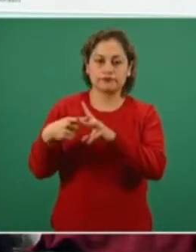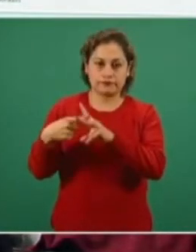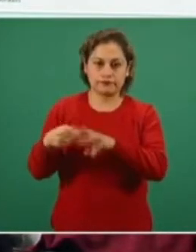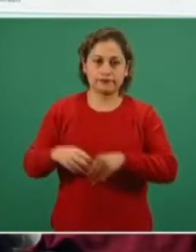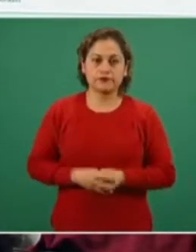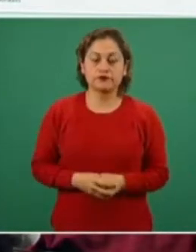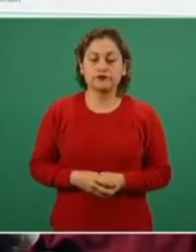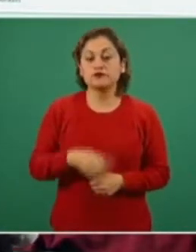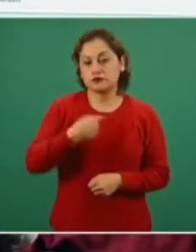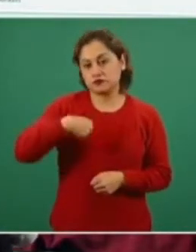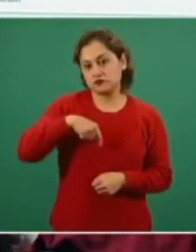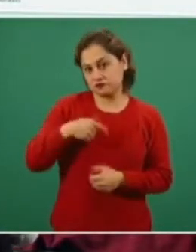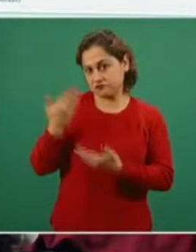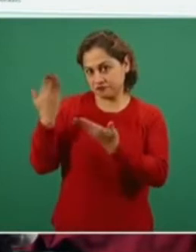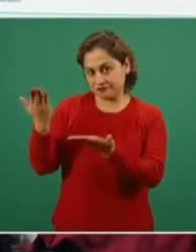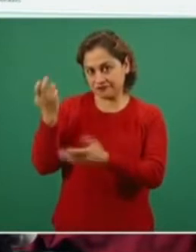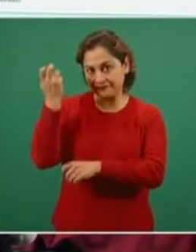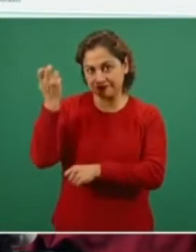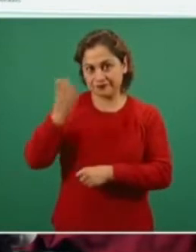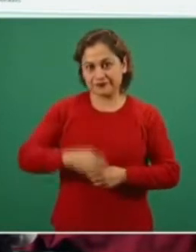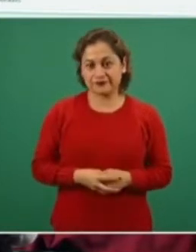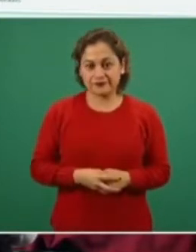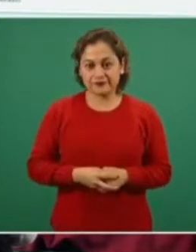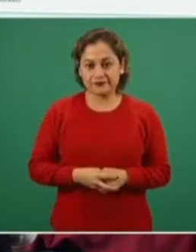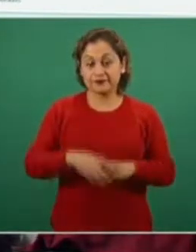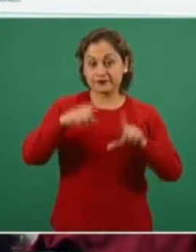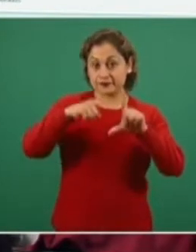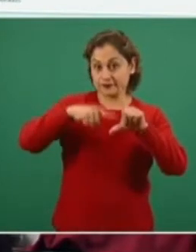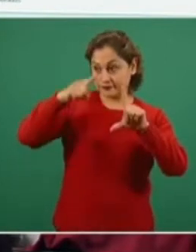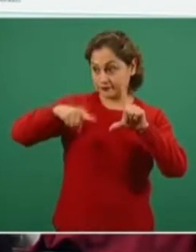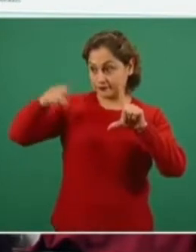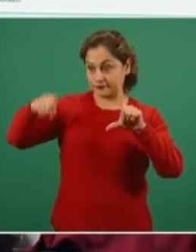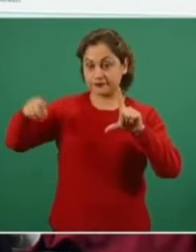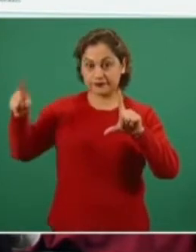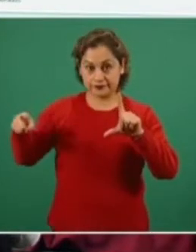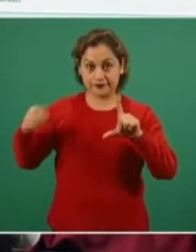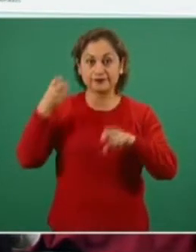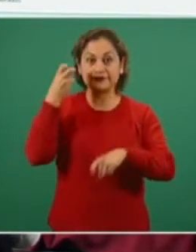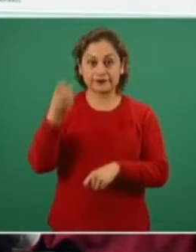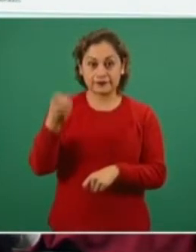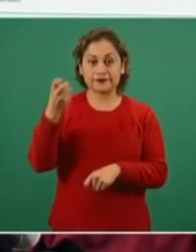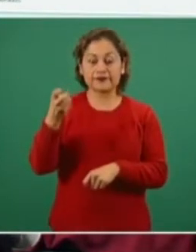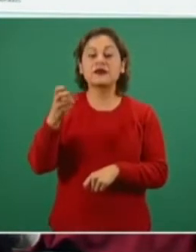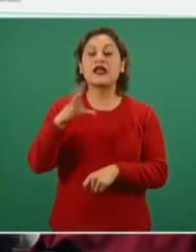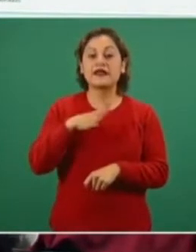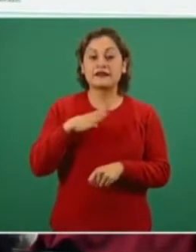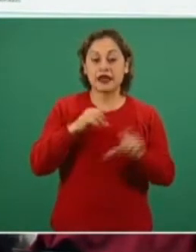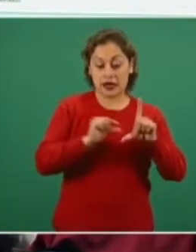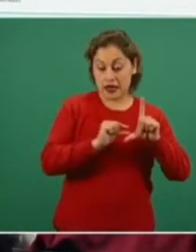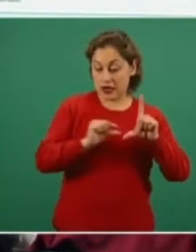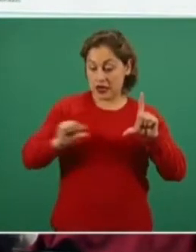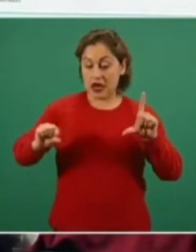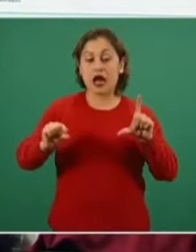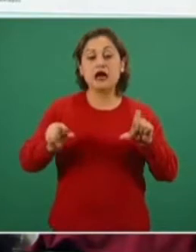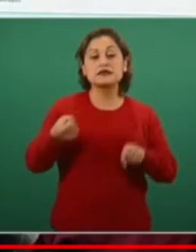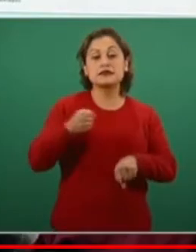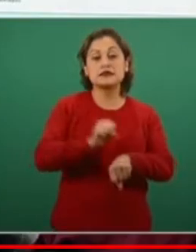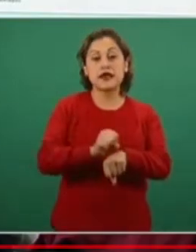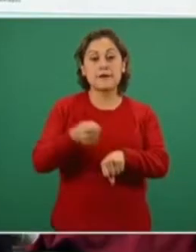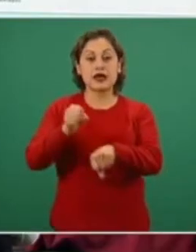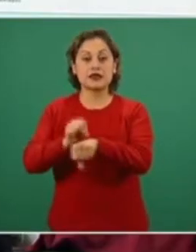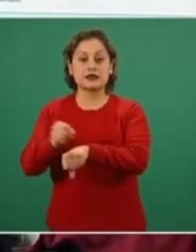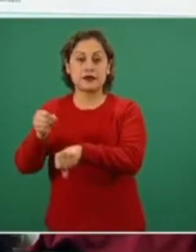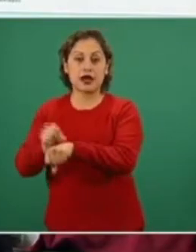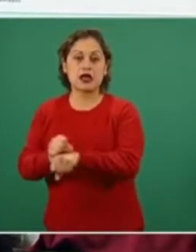rutinaria. Siempre presentamos esta curva epidemiológica, también en donde tenemos las semanas epidemiológicas desde la